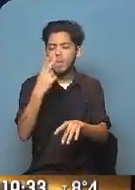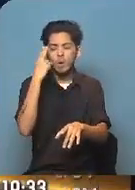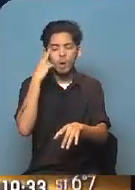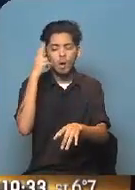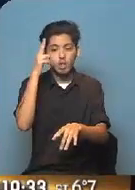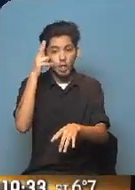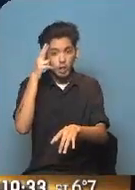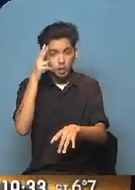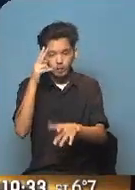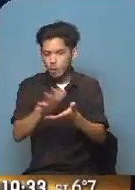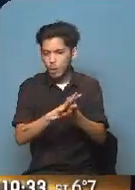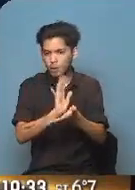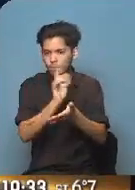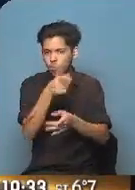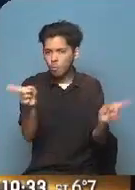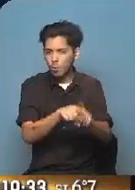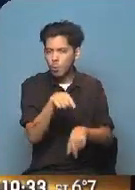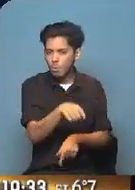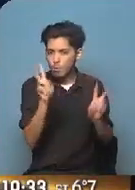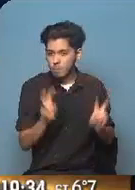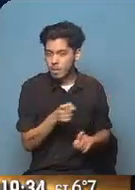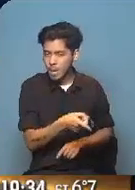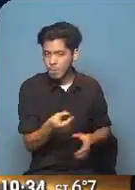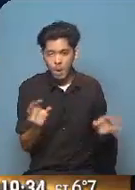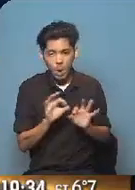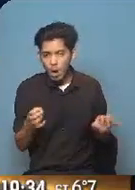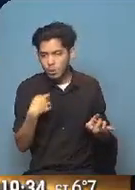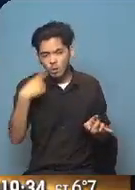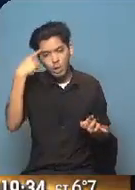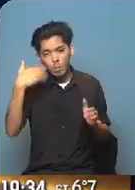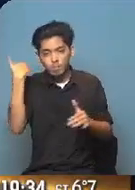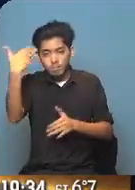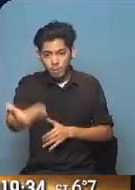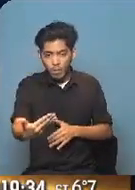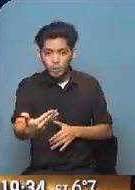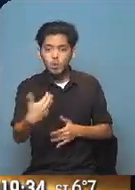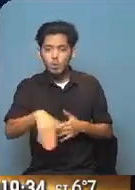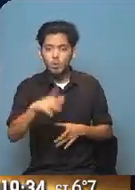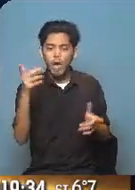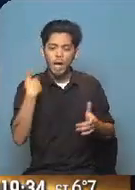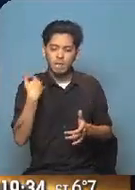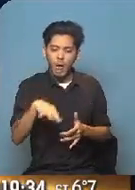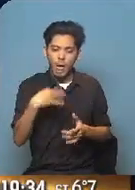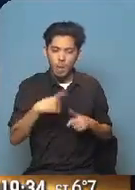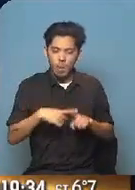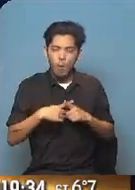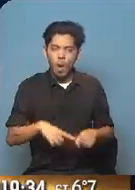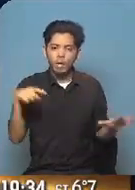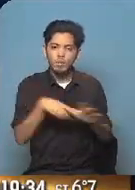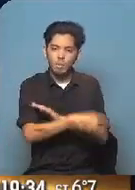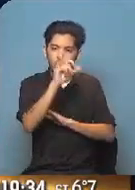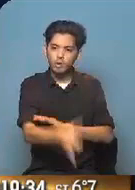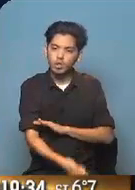si hay que modificar la defensa cuestión que yo creo que hacia adelante la argentina se debe un debate profundo en